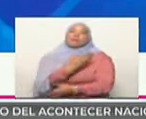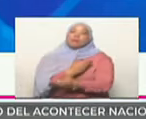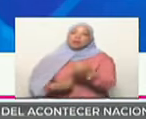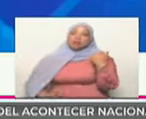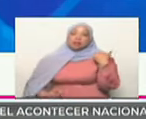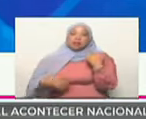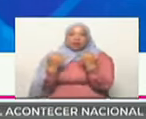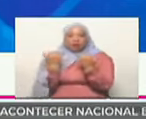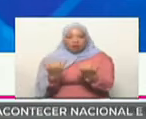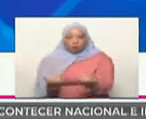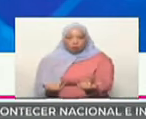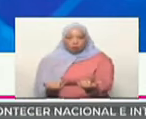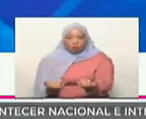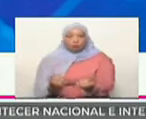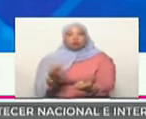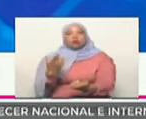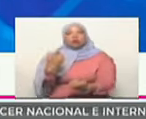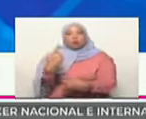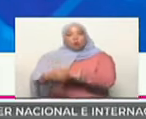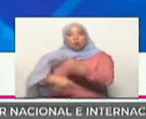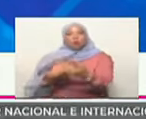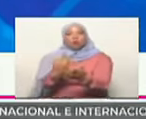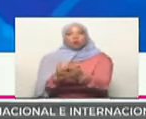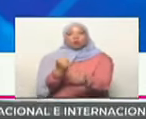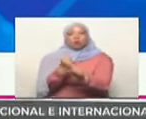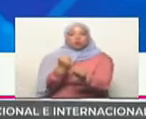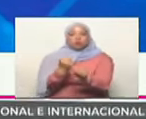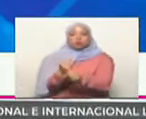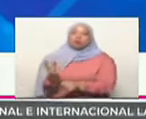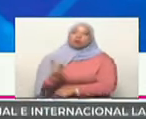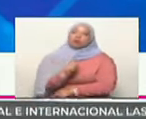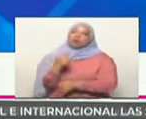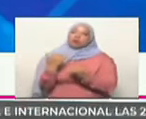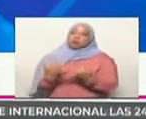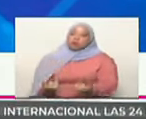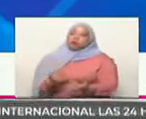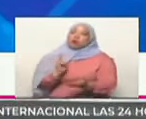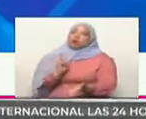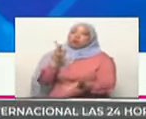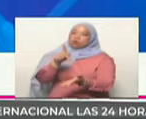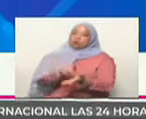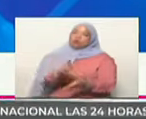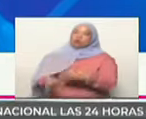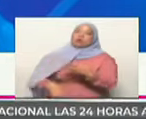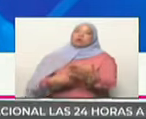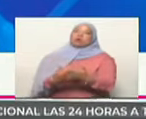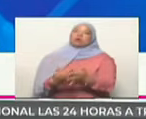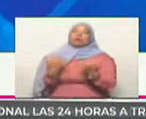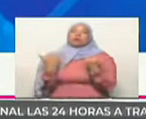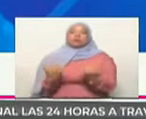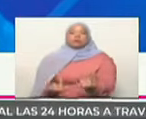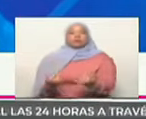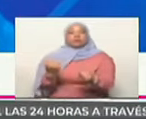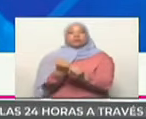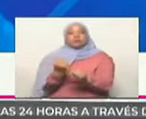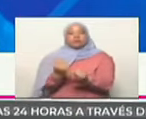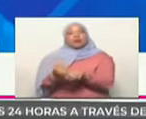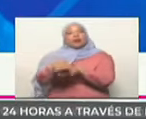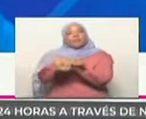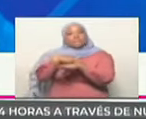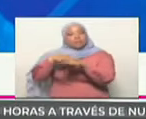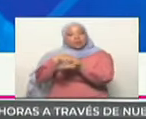Recientemente hicimos un pase y con la participación de Ernesto, nuestro ministro de